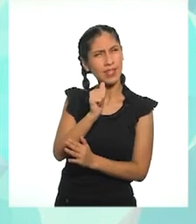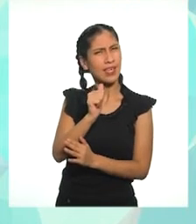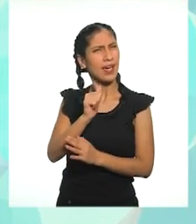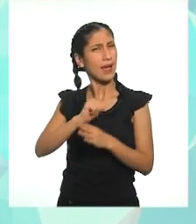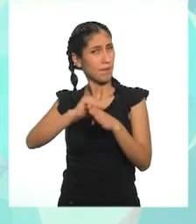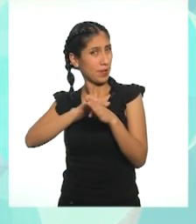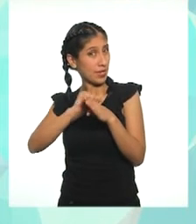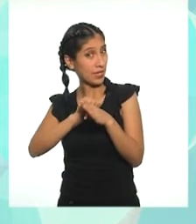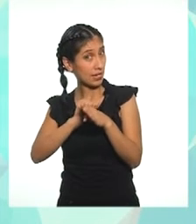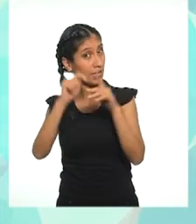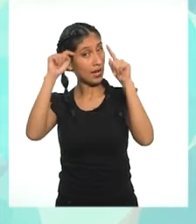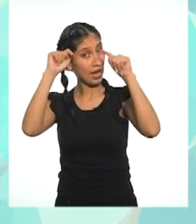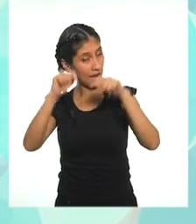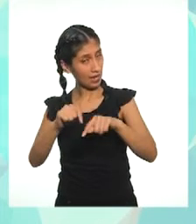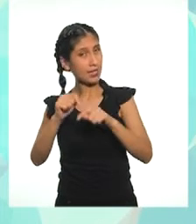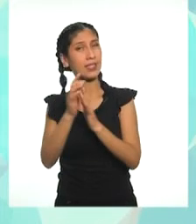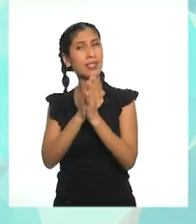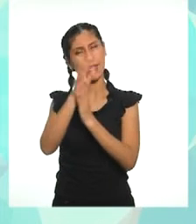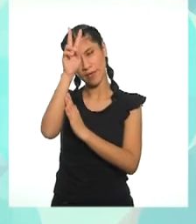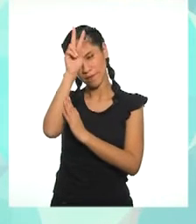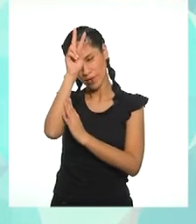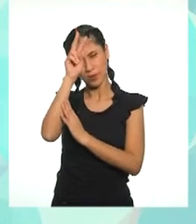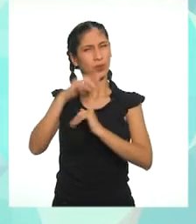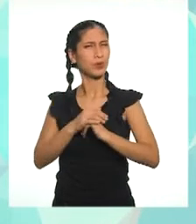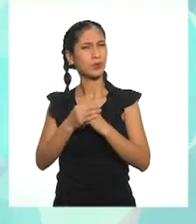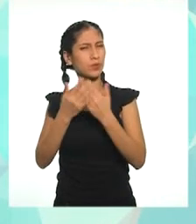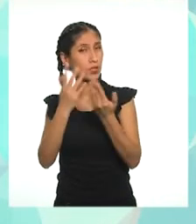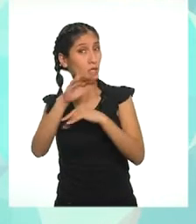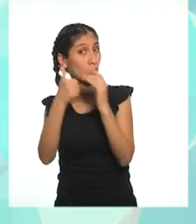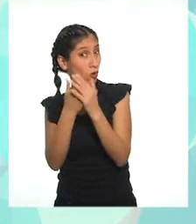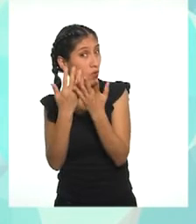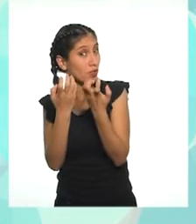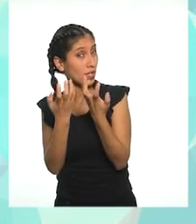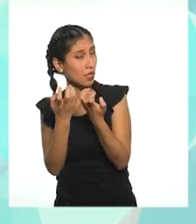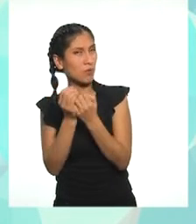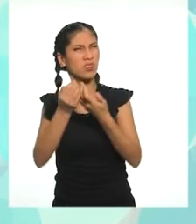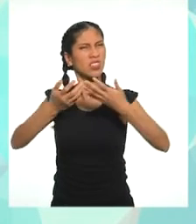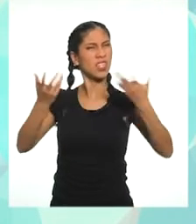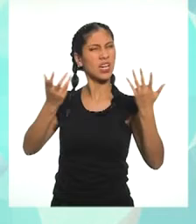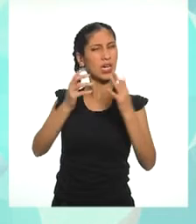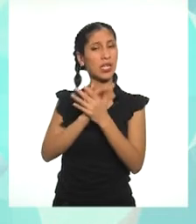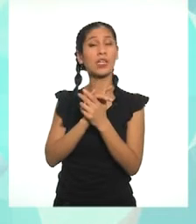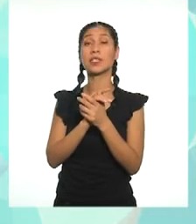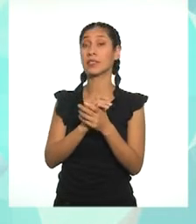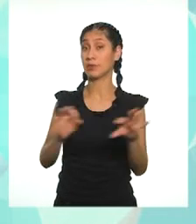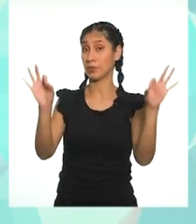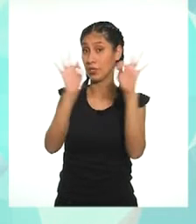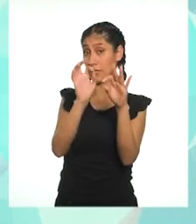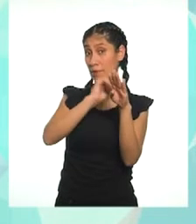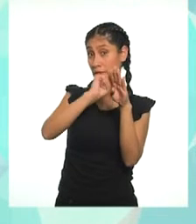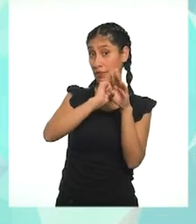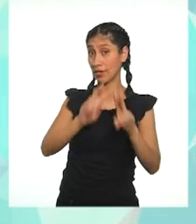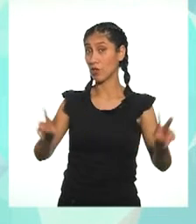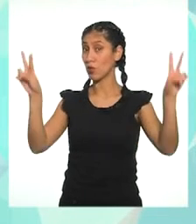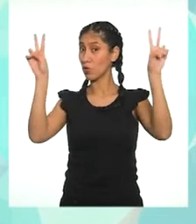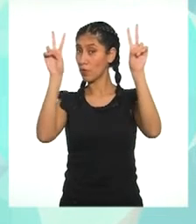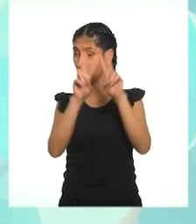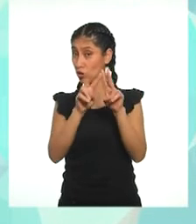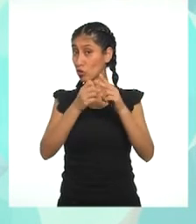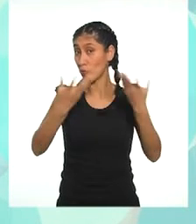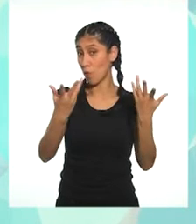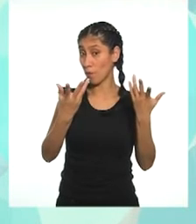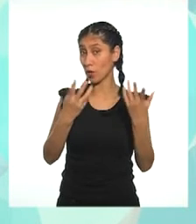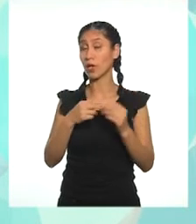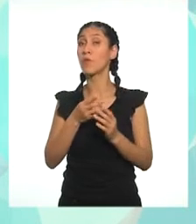lograr tener a ese Perú que tantos, todas y todos anhelamos, creo que sería poner en práctica los valores como